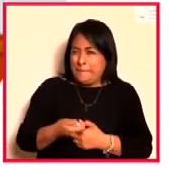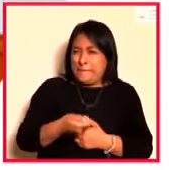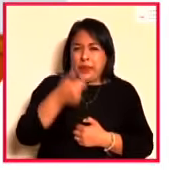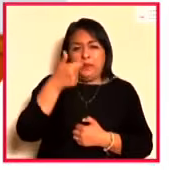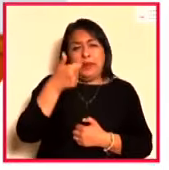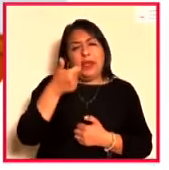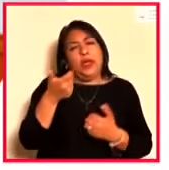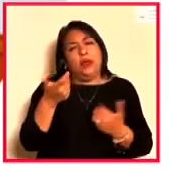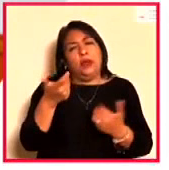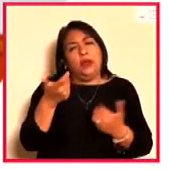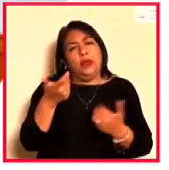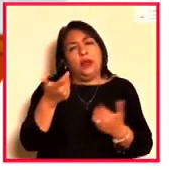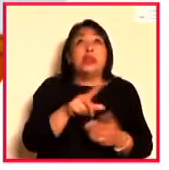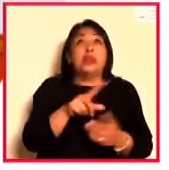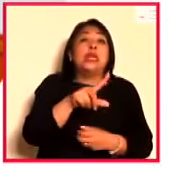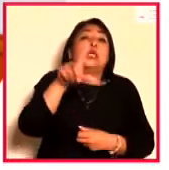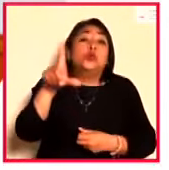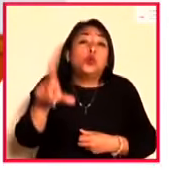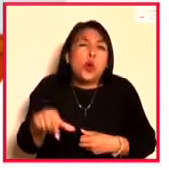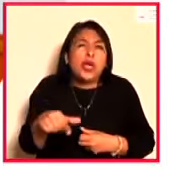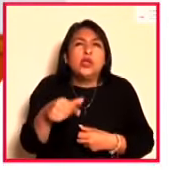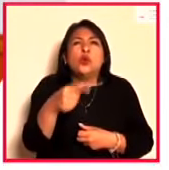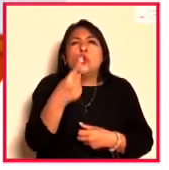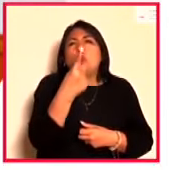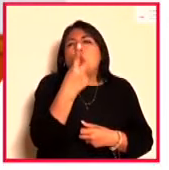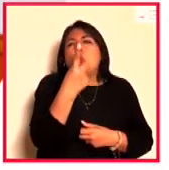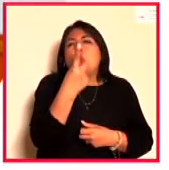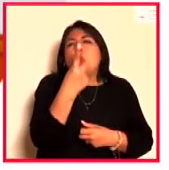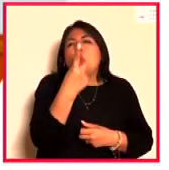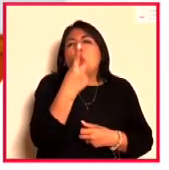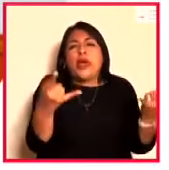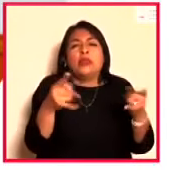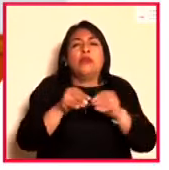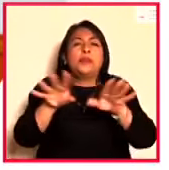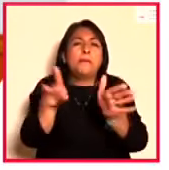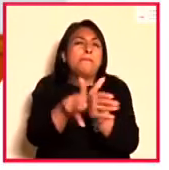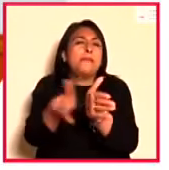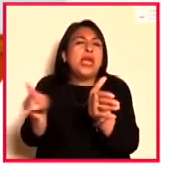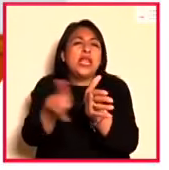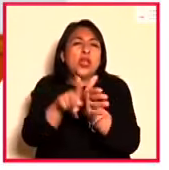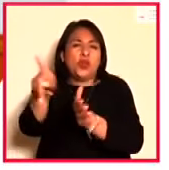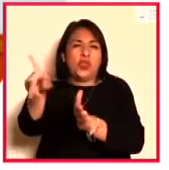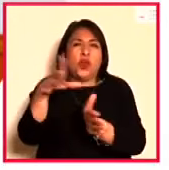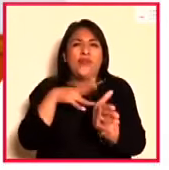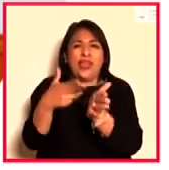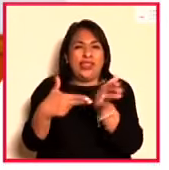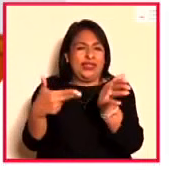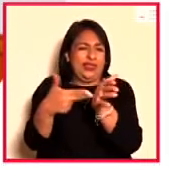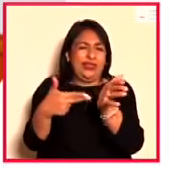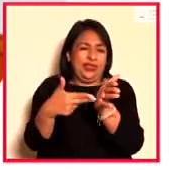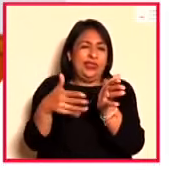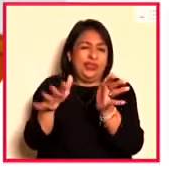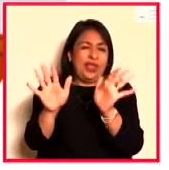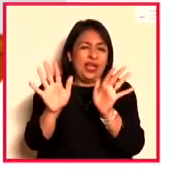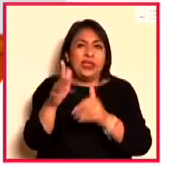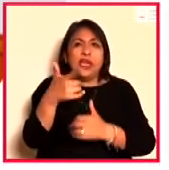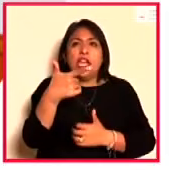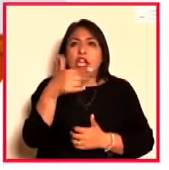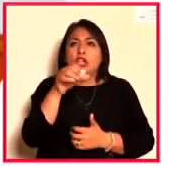después de aquel uno o dos cuentos que publiqué en un periodiquito que teníamos en el taller aquel con Anya Schroeder y González